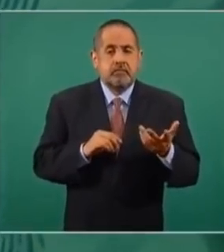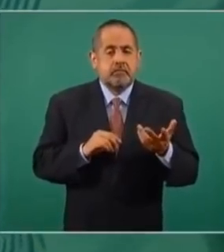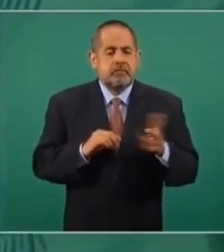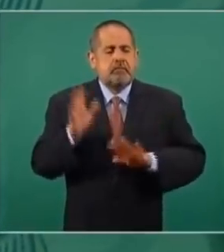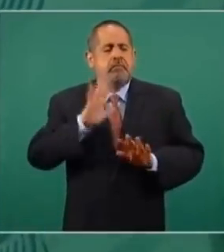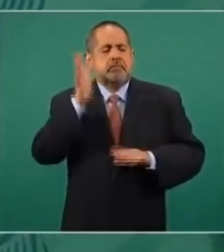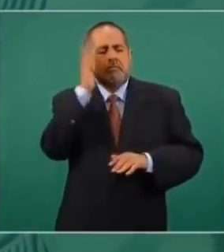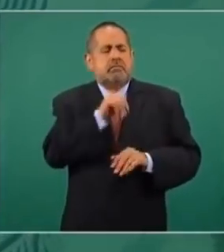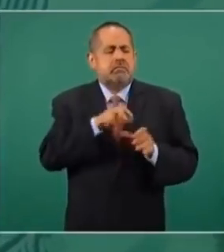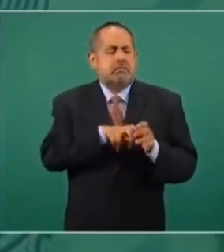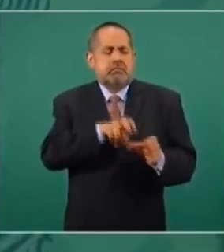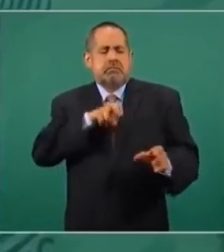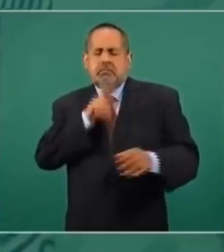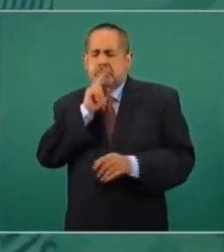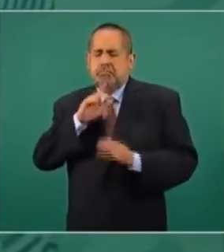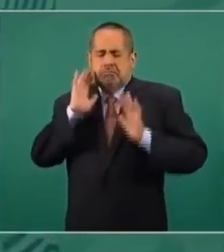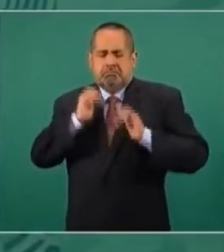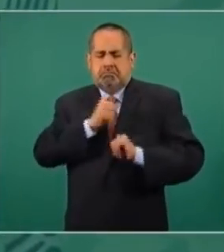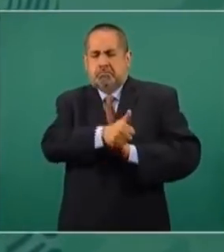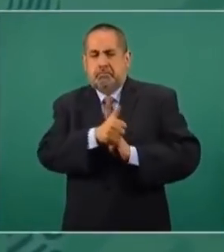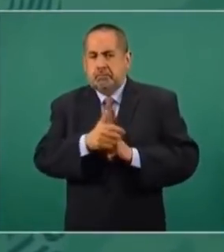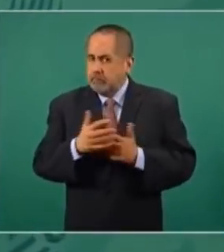decide no participar,